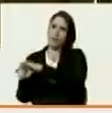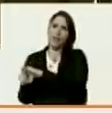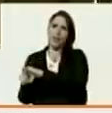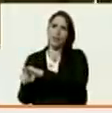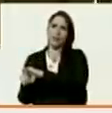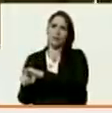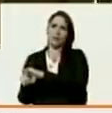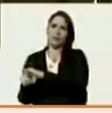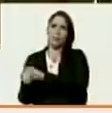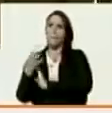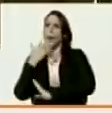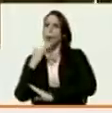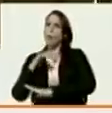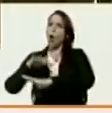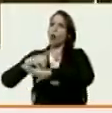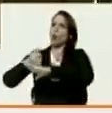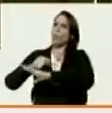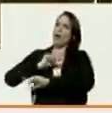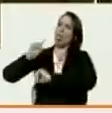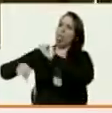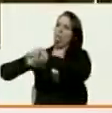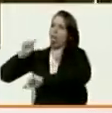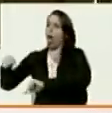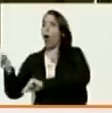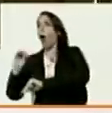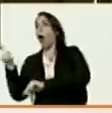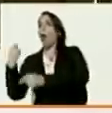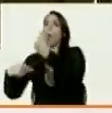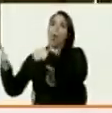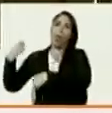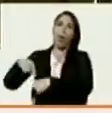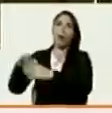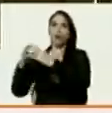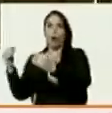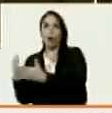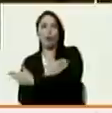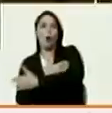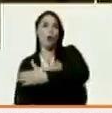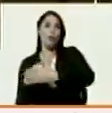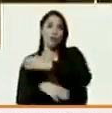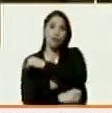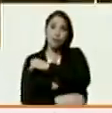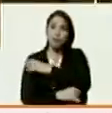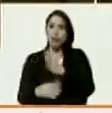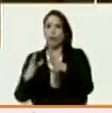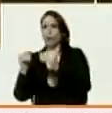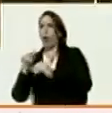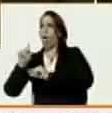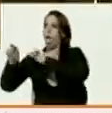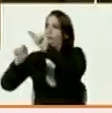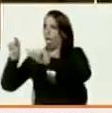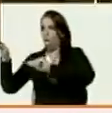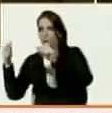acusaciones de todo tipo, todos son corruptos, todos se señalan,